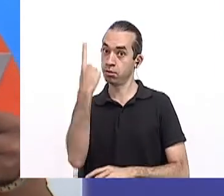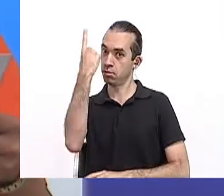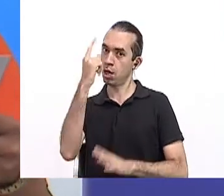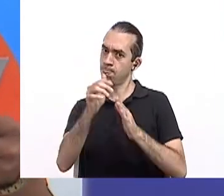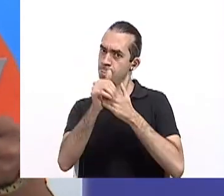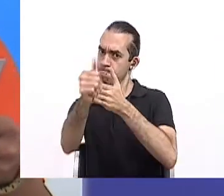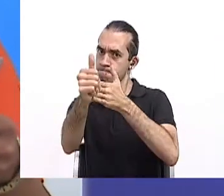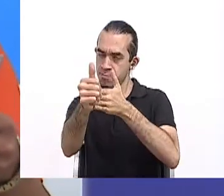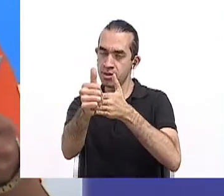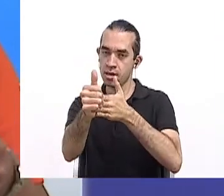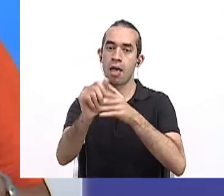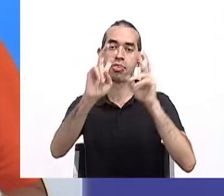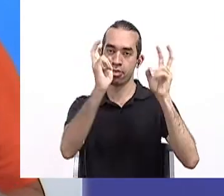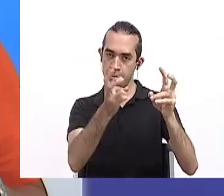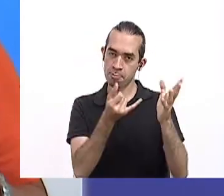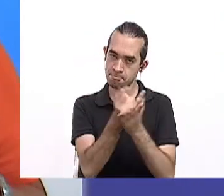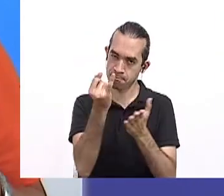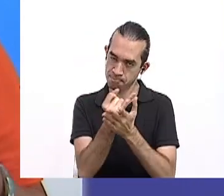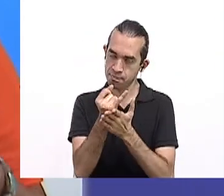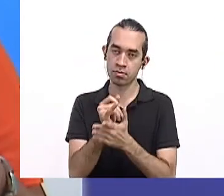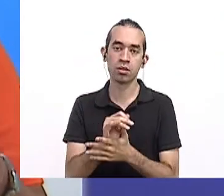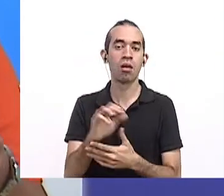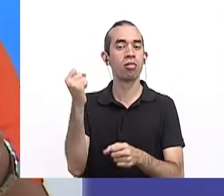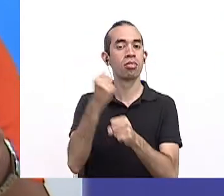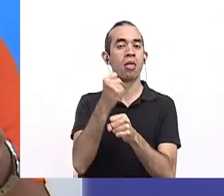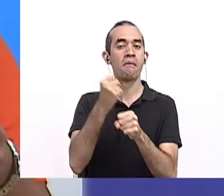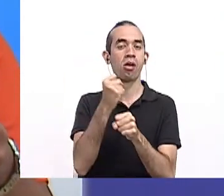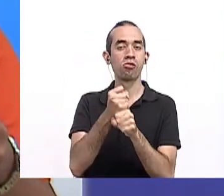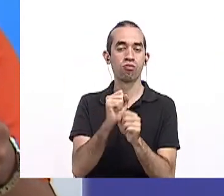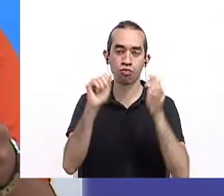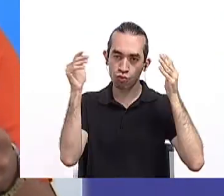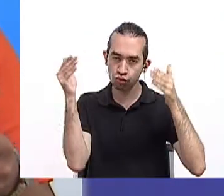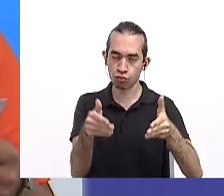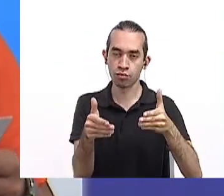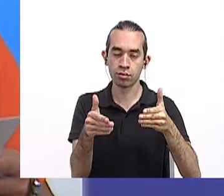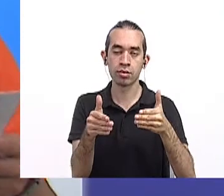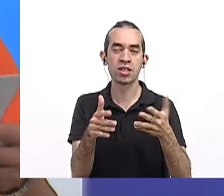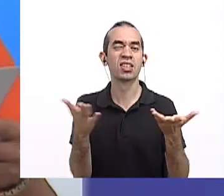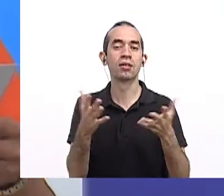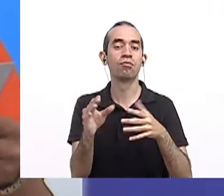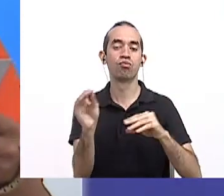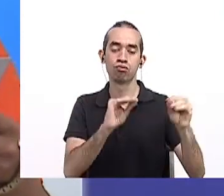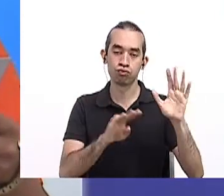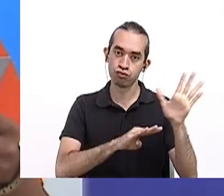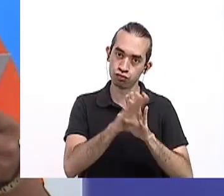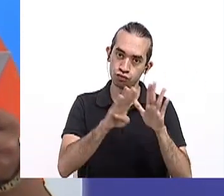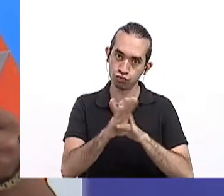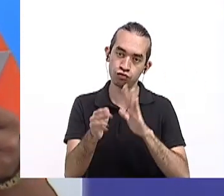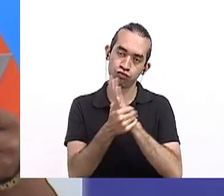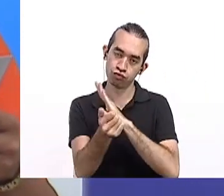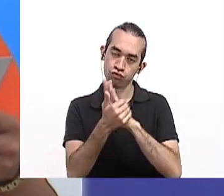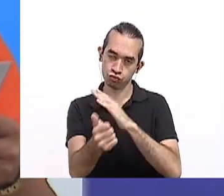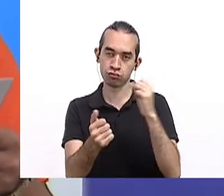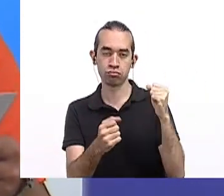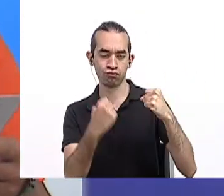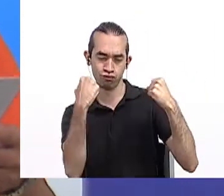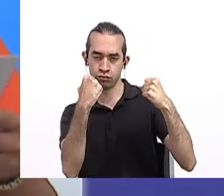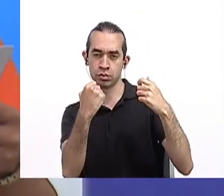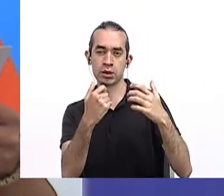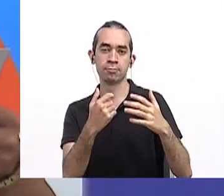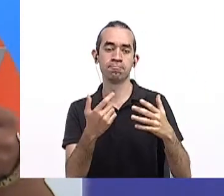costa rica en esta temática y su trabajo se ha desempeñado en desarrollar y fortalecer capacidades promover